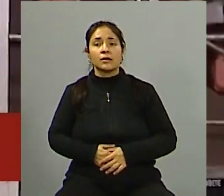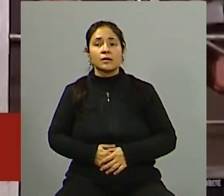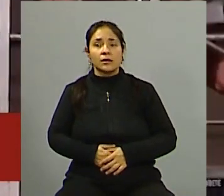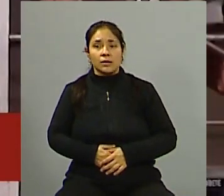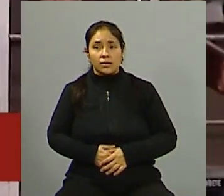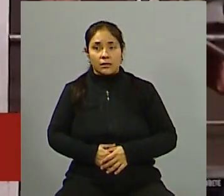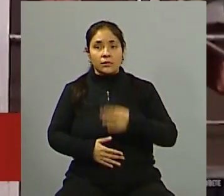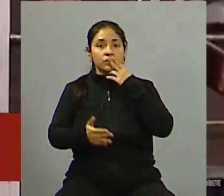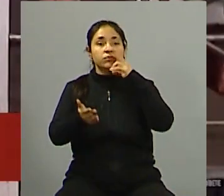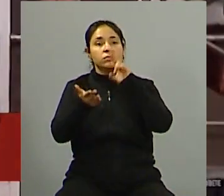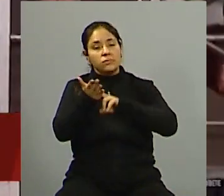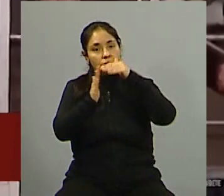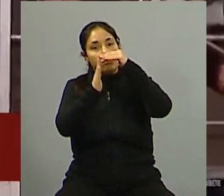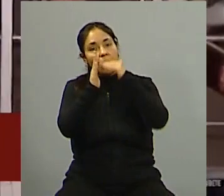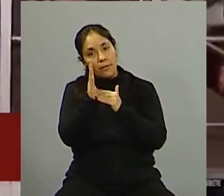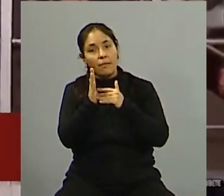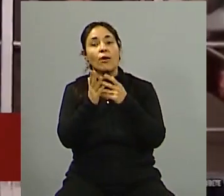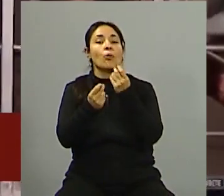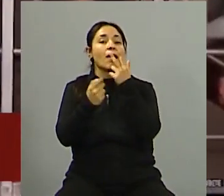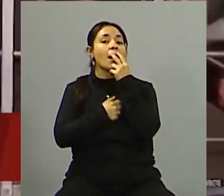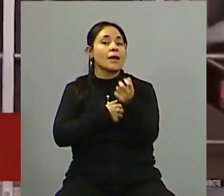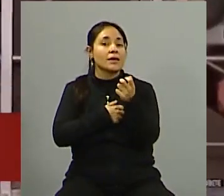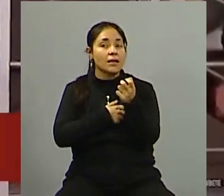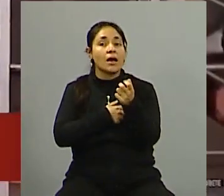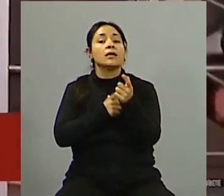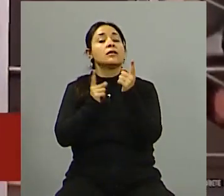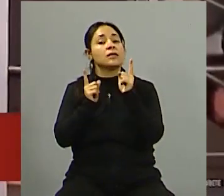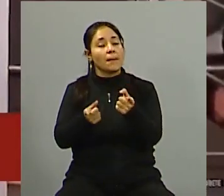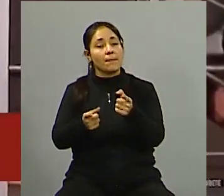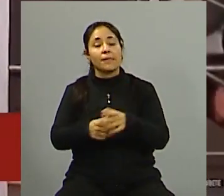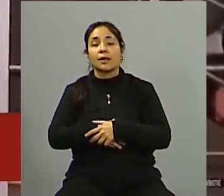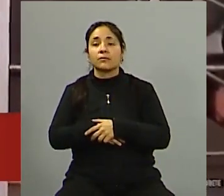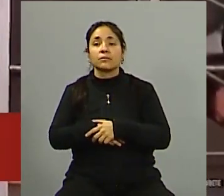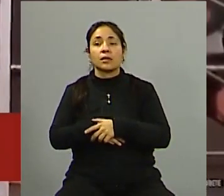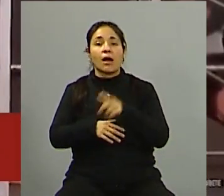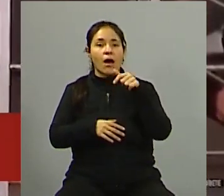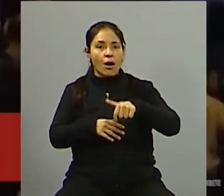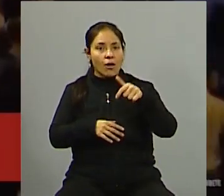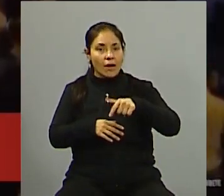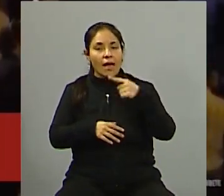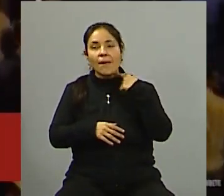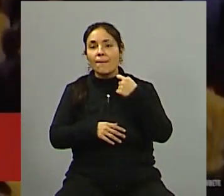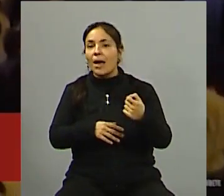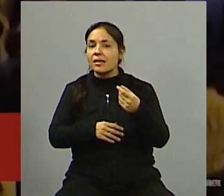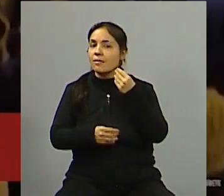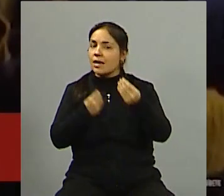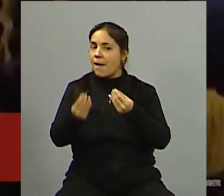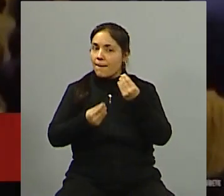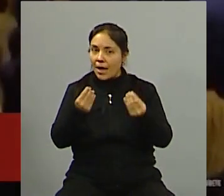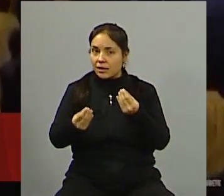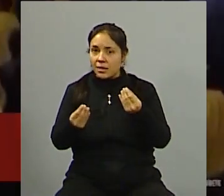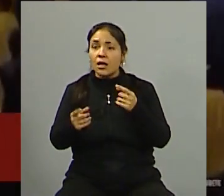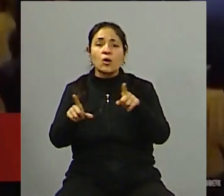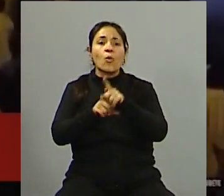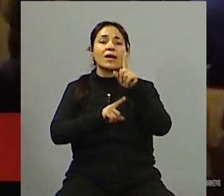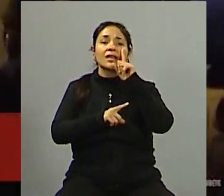garantizar impuestos más bajos por el tema de la energía, y sobre todo otra cuestión que está empezando a notarse en España, le está pasando a